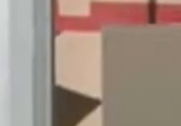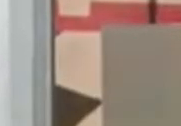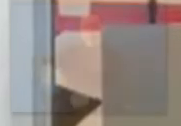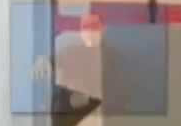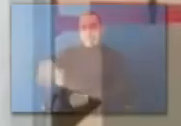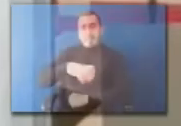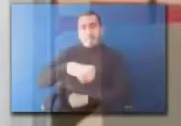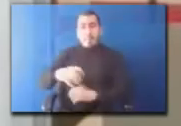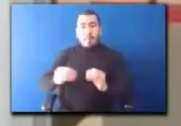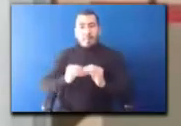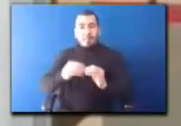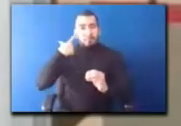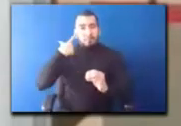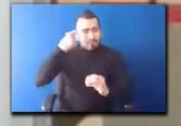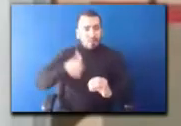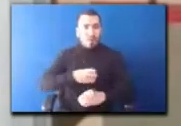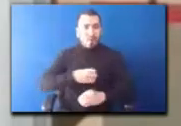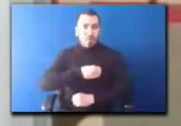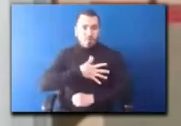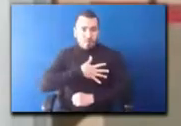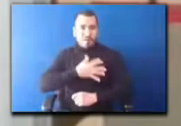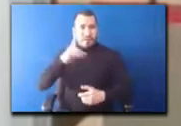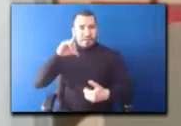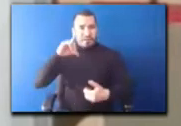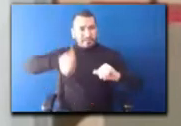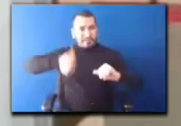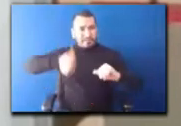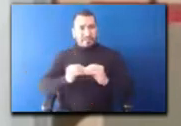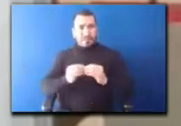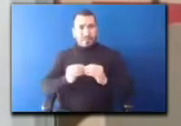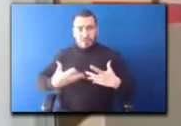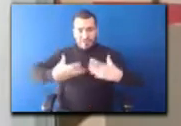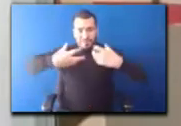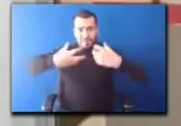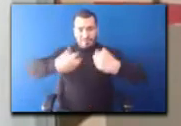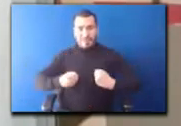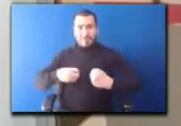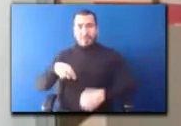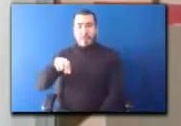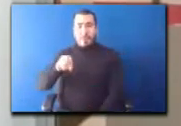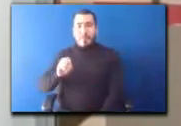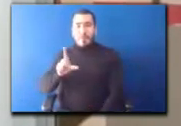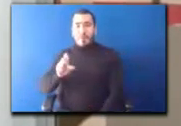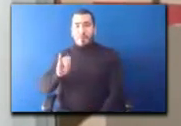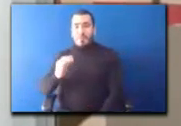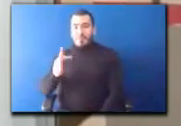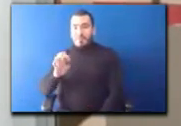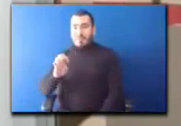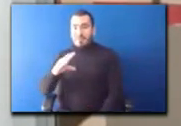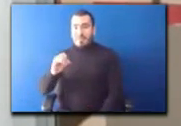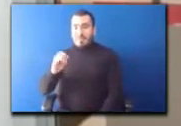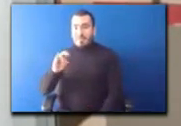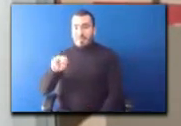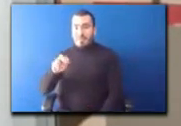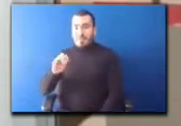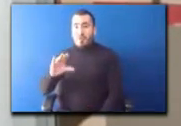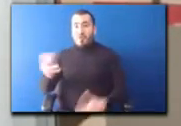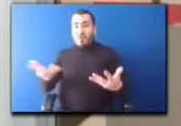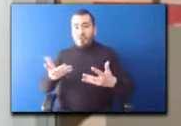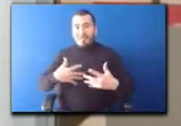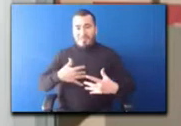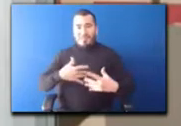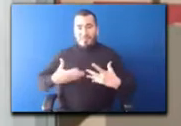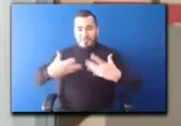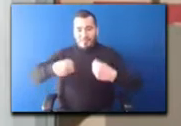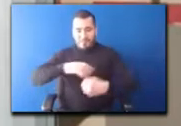y riesgos. Evento originado desde la sede del Politécnico Gran Colombiano en la ciudad de Medellín, en el que podrán participar